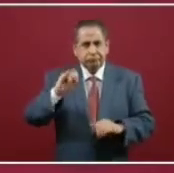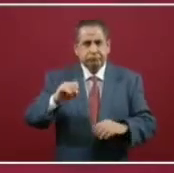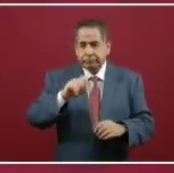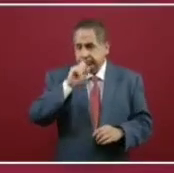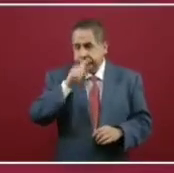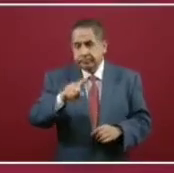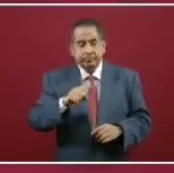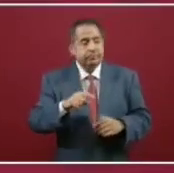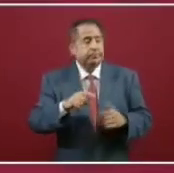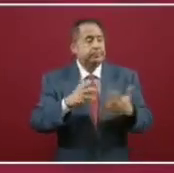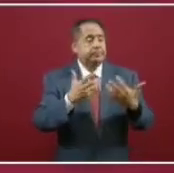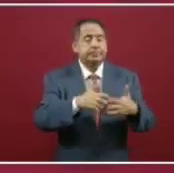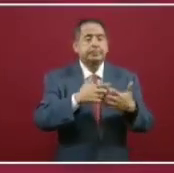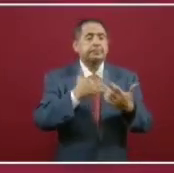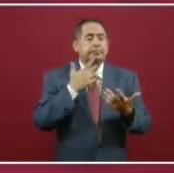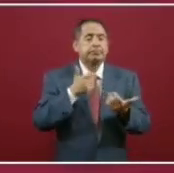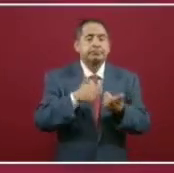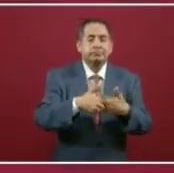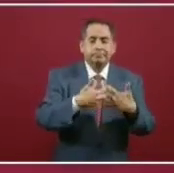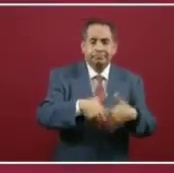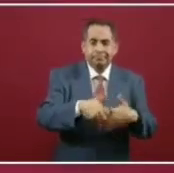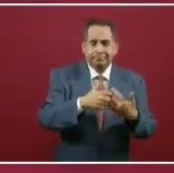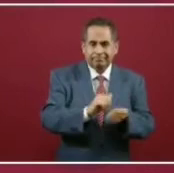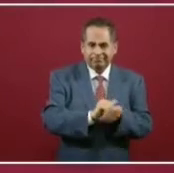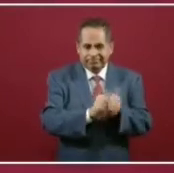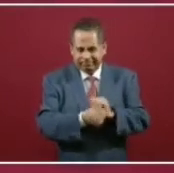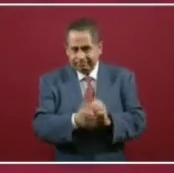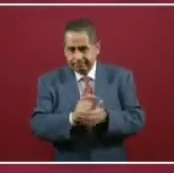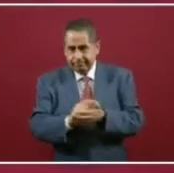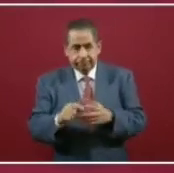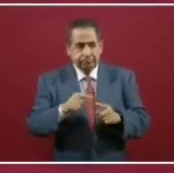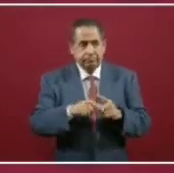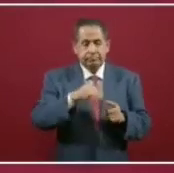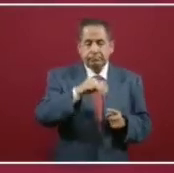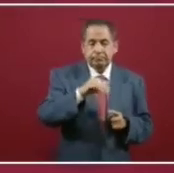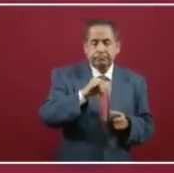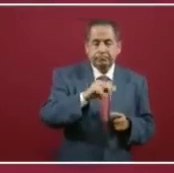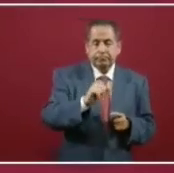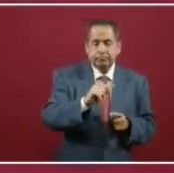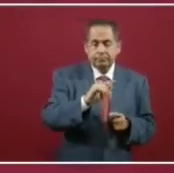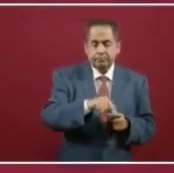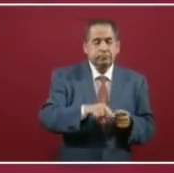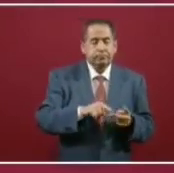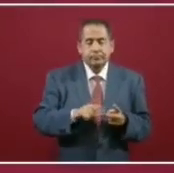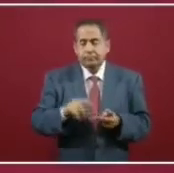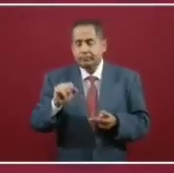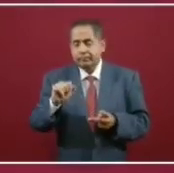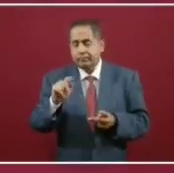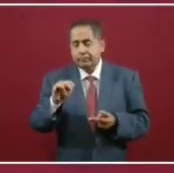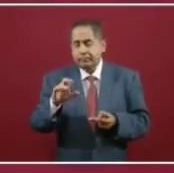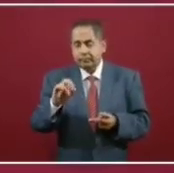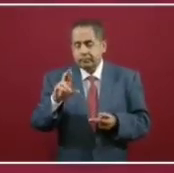la refinería de Minatitlán y de Salina Cruz?